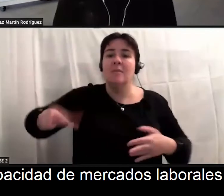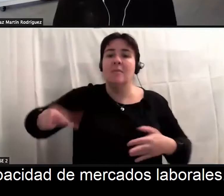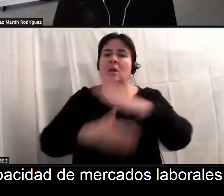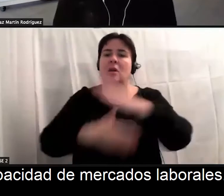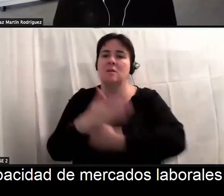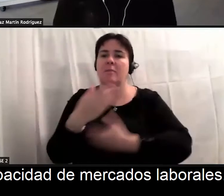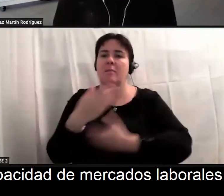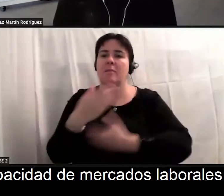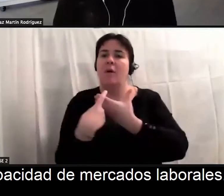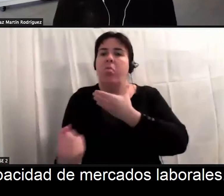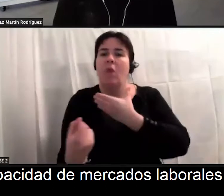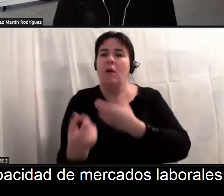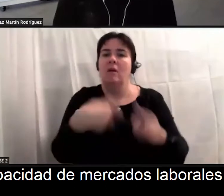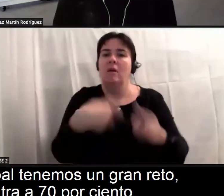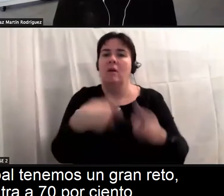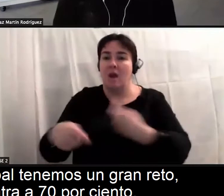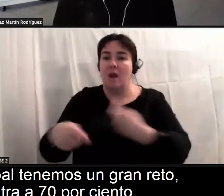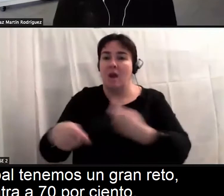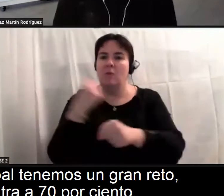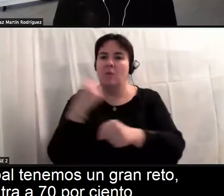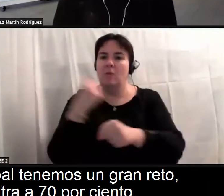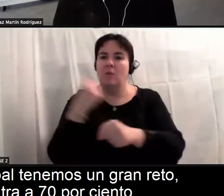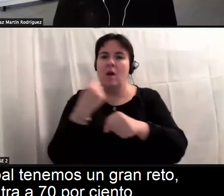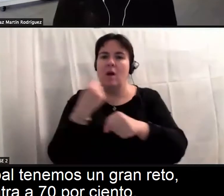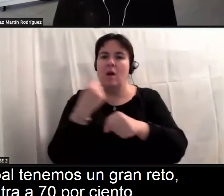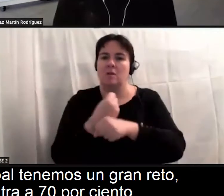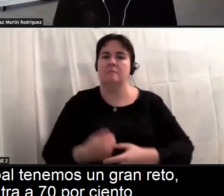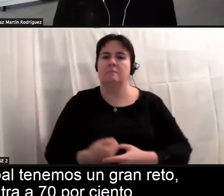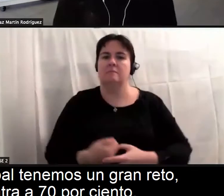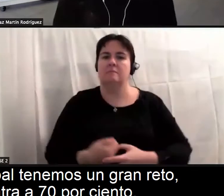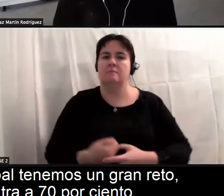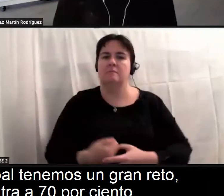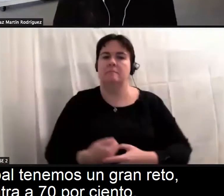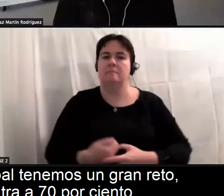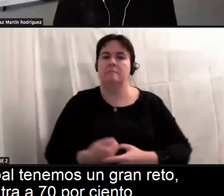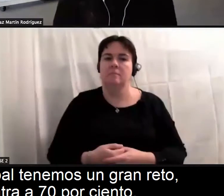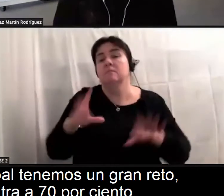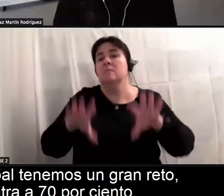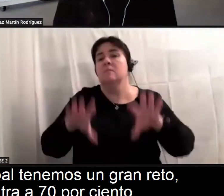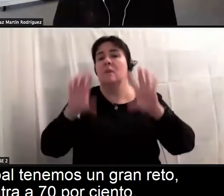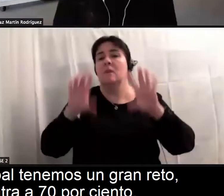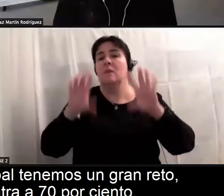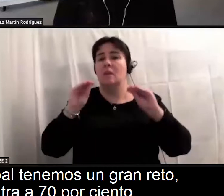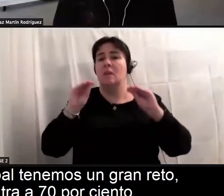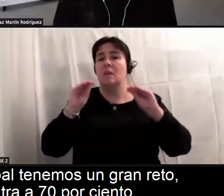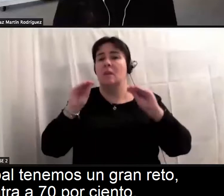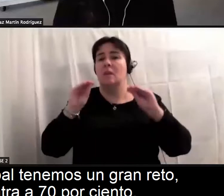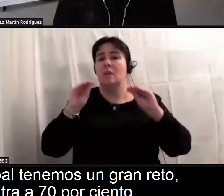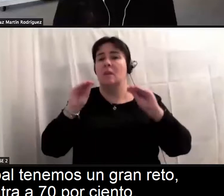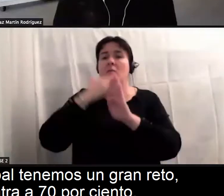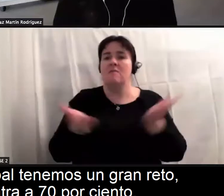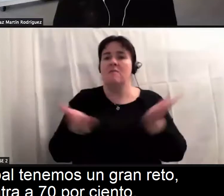mercados laborales. También se entiende que a nivel global tenemos un gran reto,